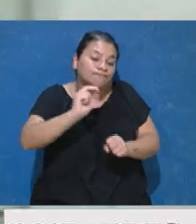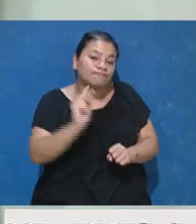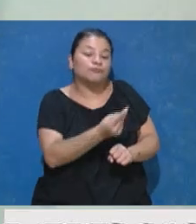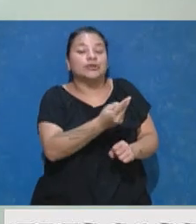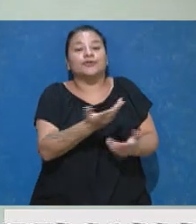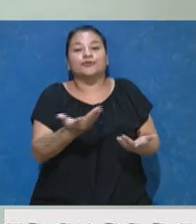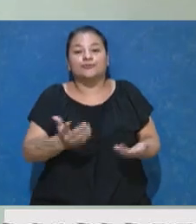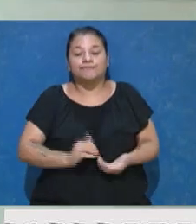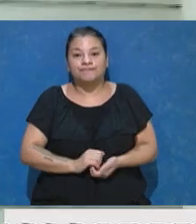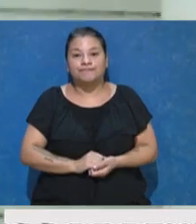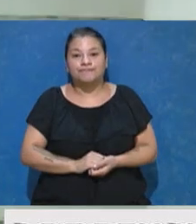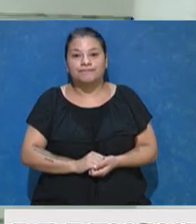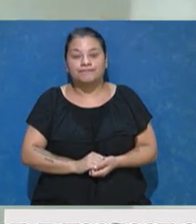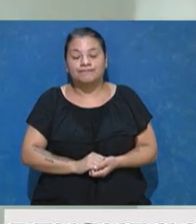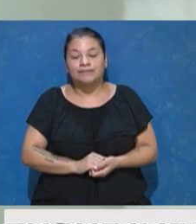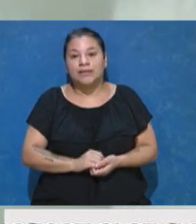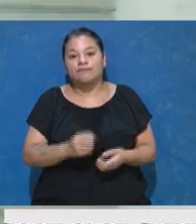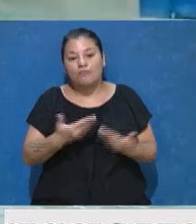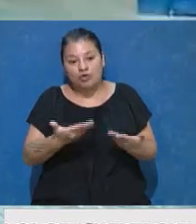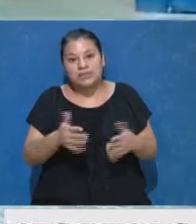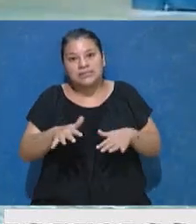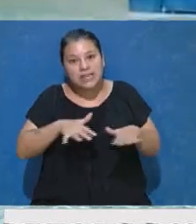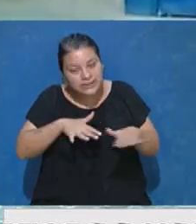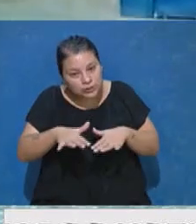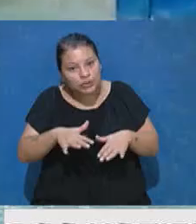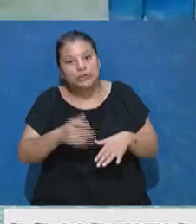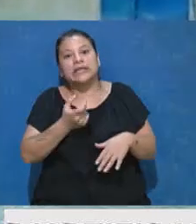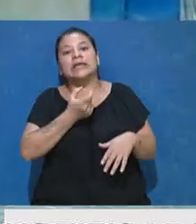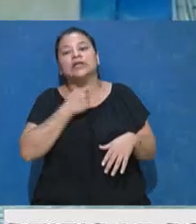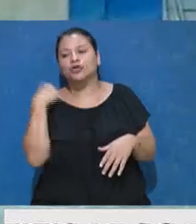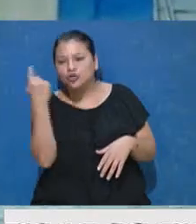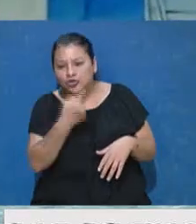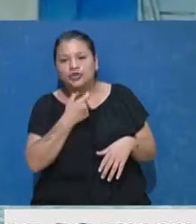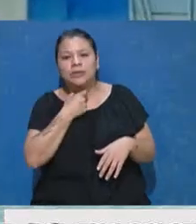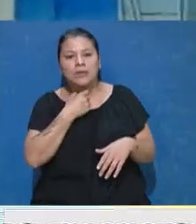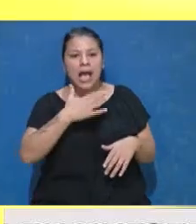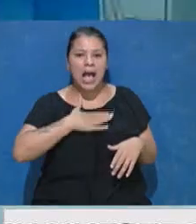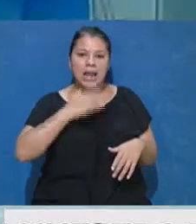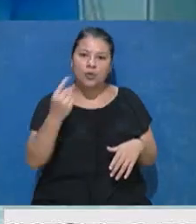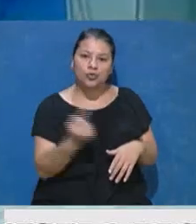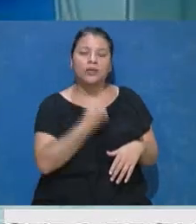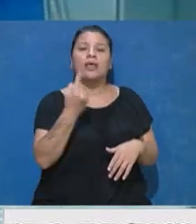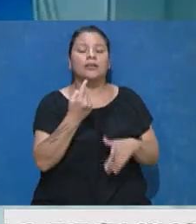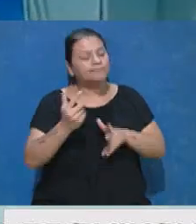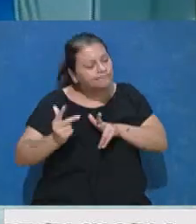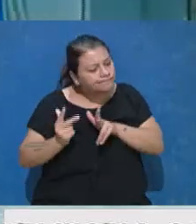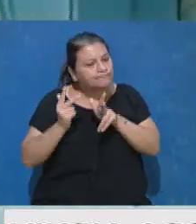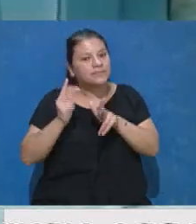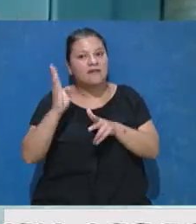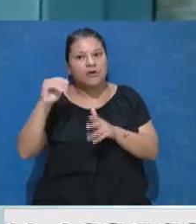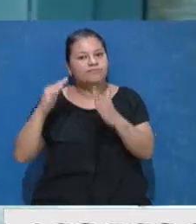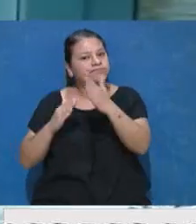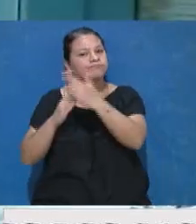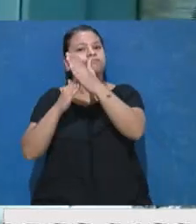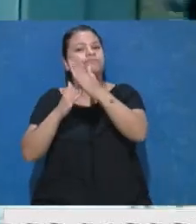en función de esta situación lo que pretendemos es a las autoridades o transmitir la autoridad del banco central